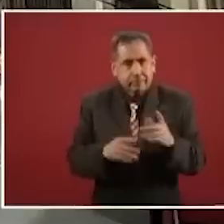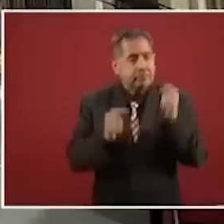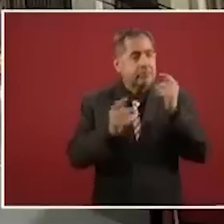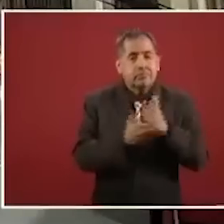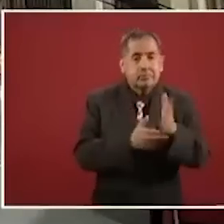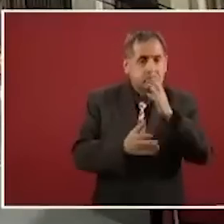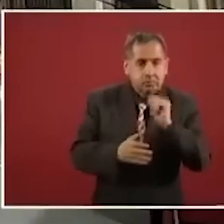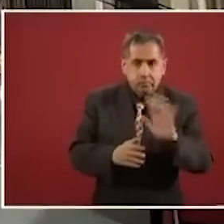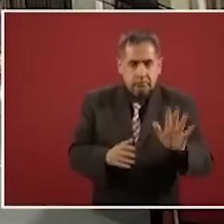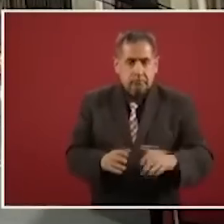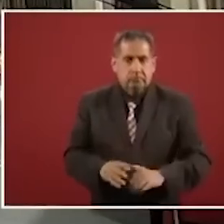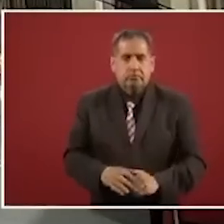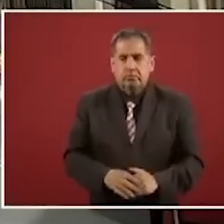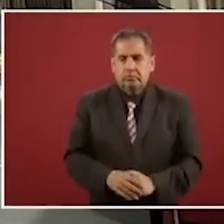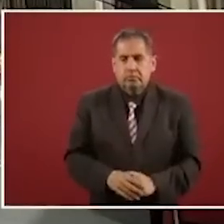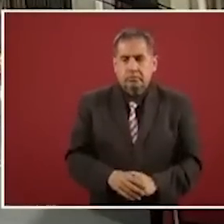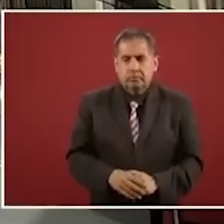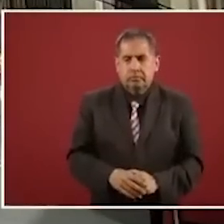gracias. Por favor.